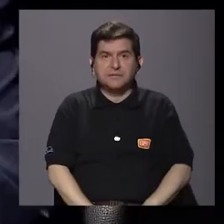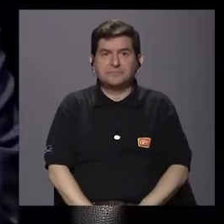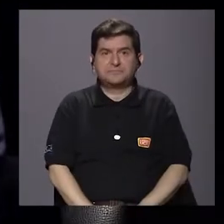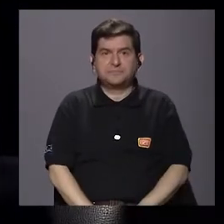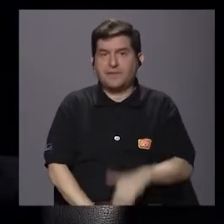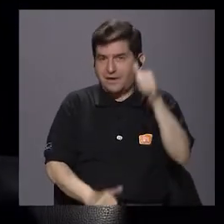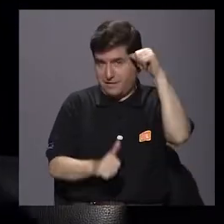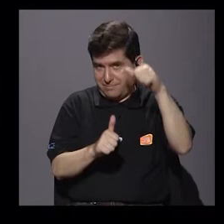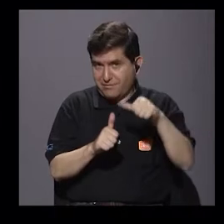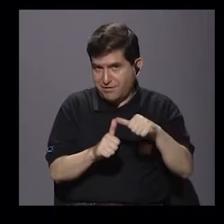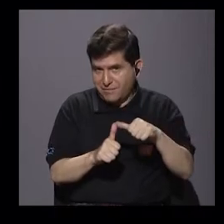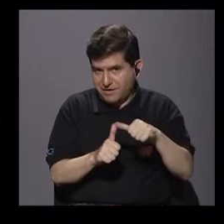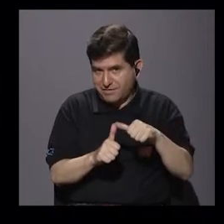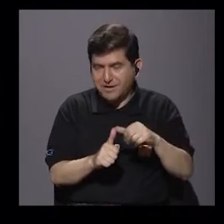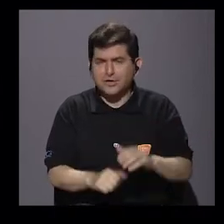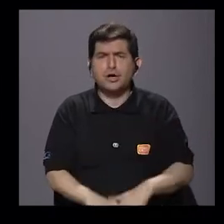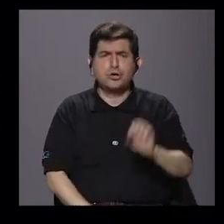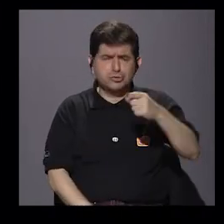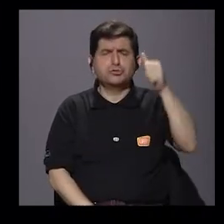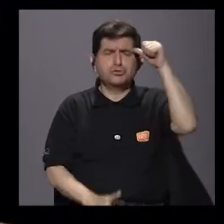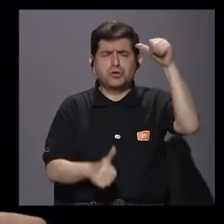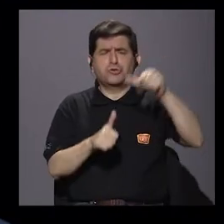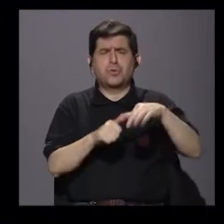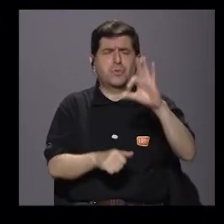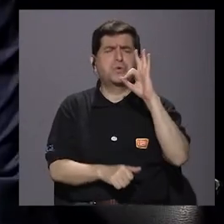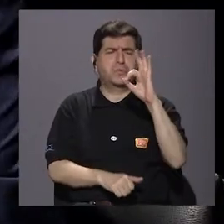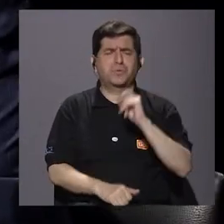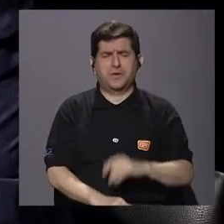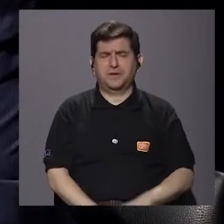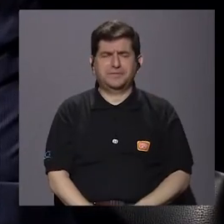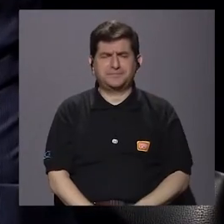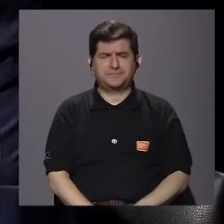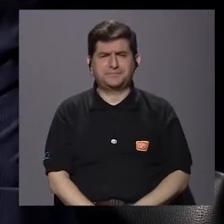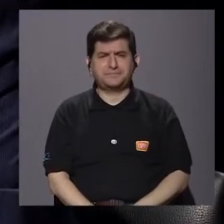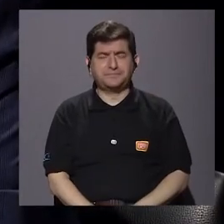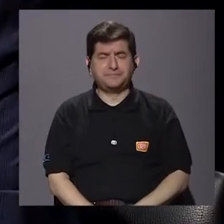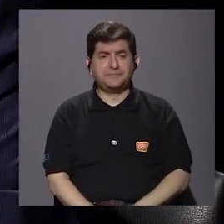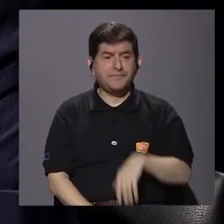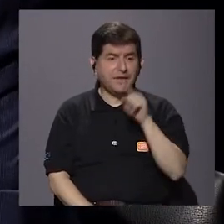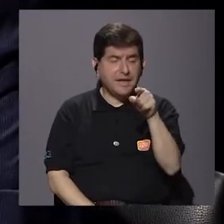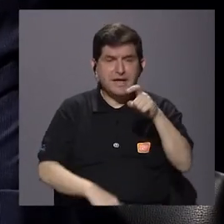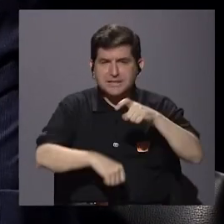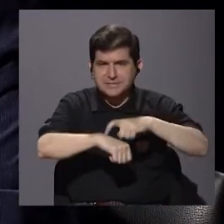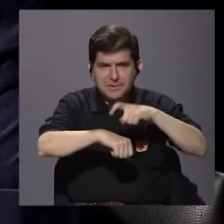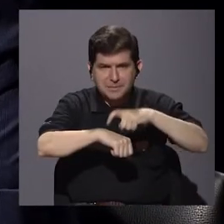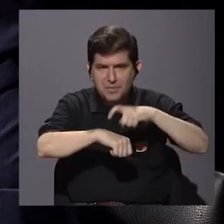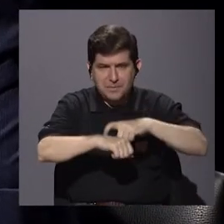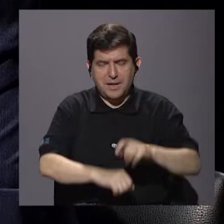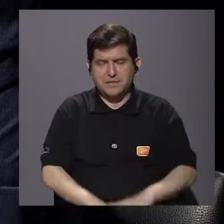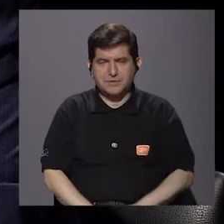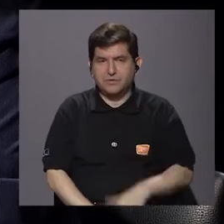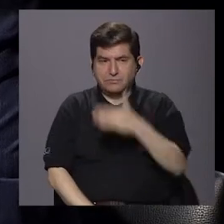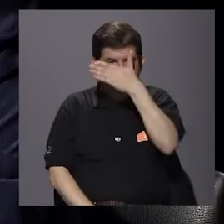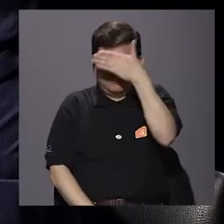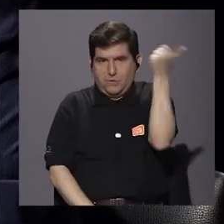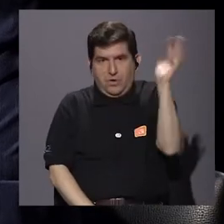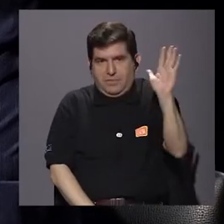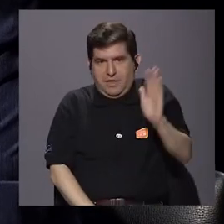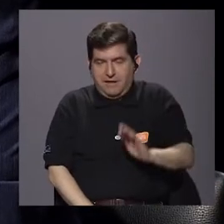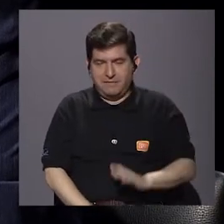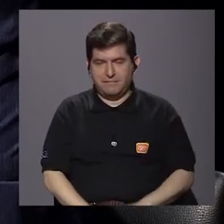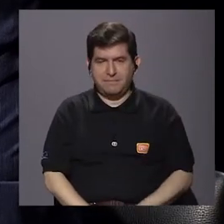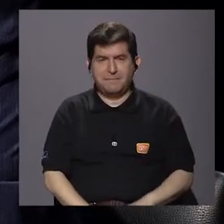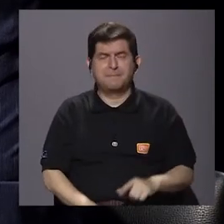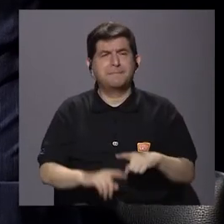recuerde que si no yo recuerdo muy bien esa etapa es inolvidable pero